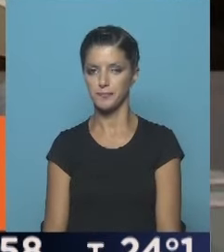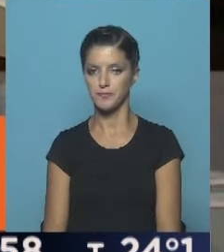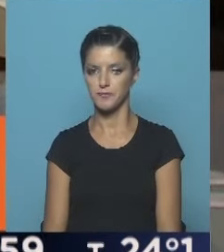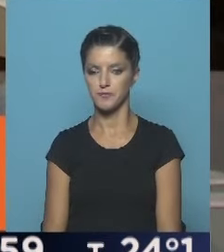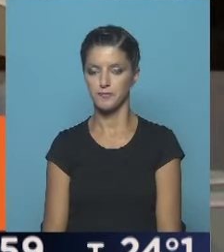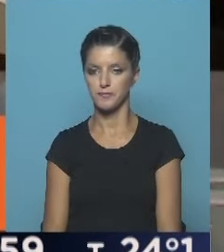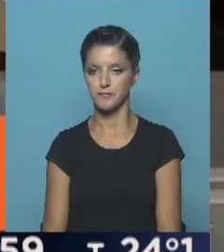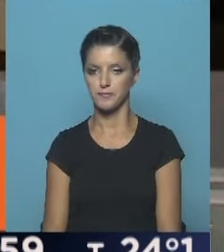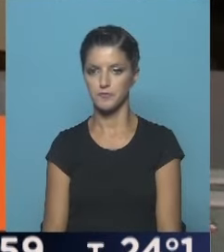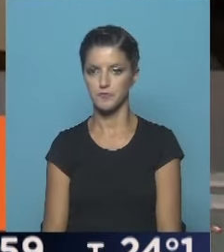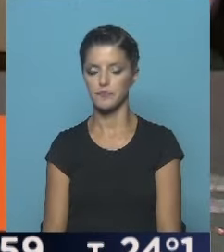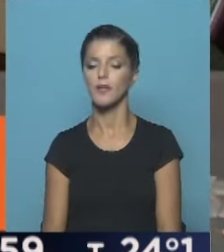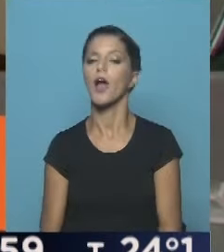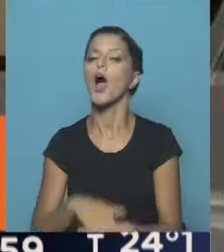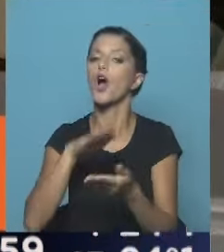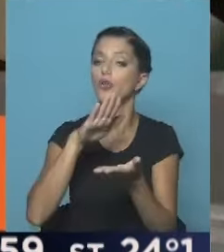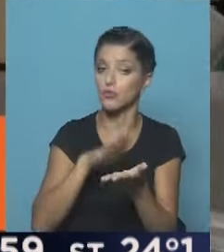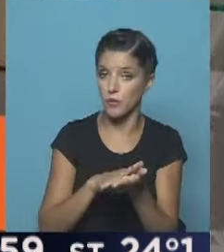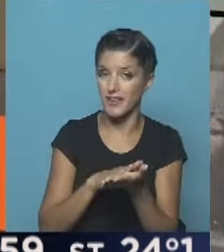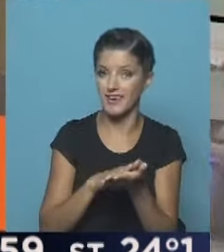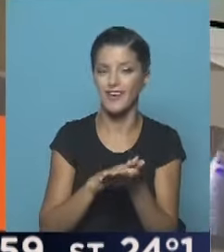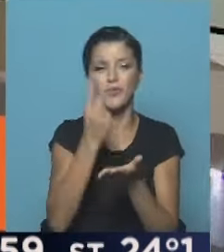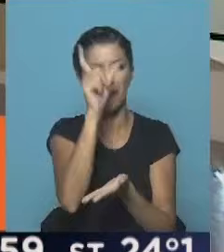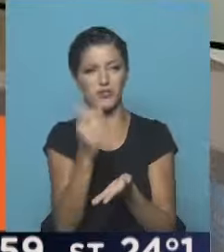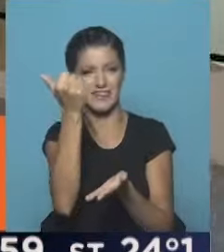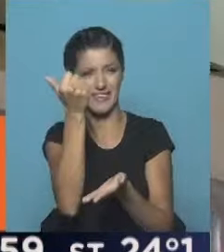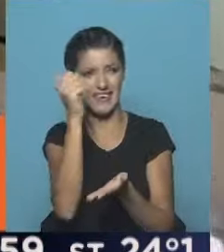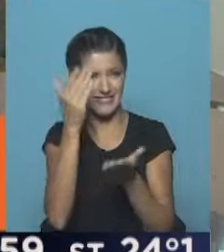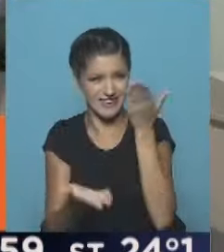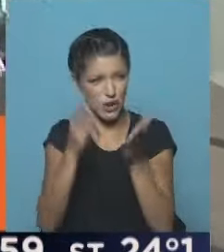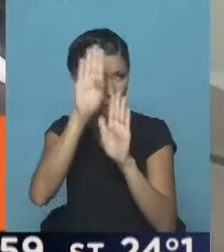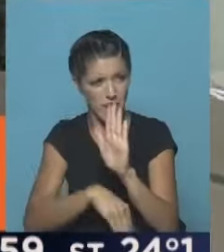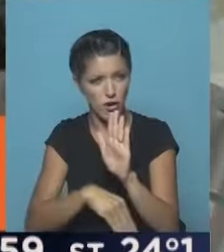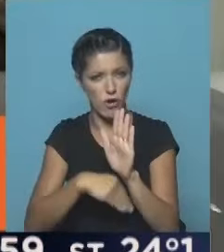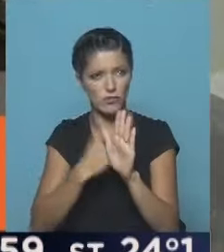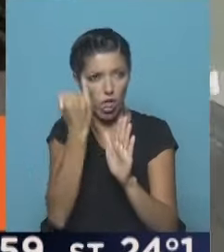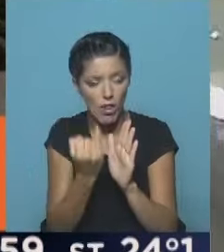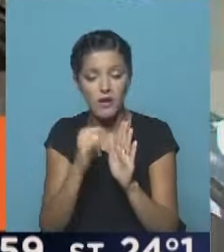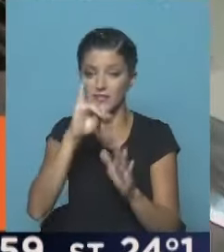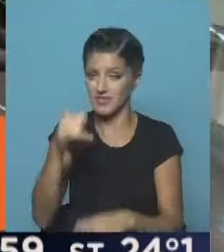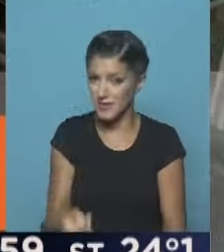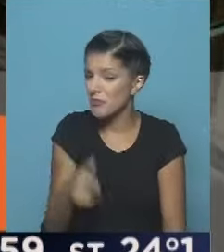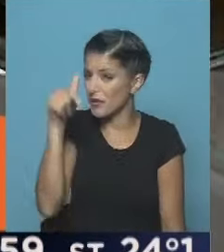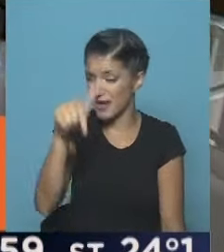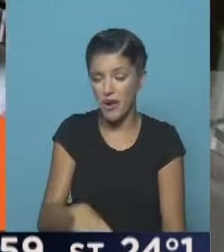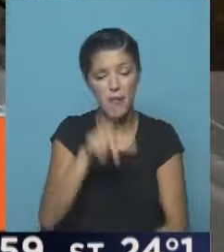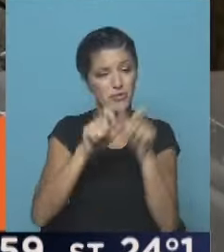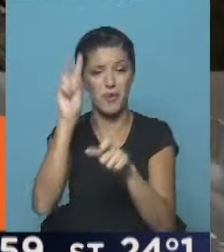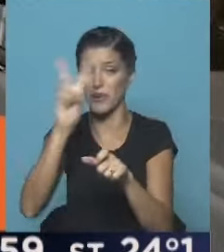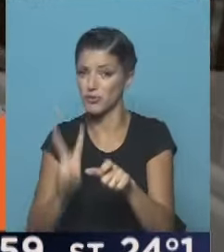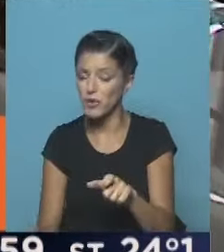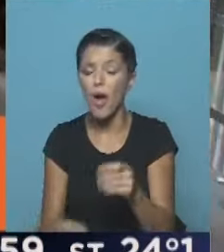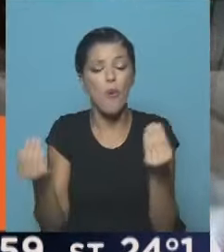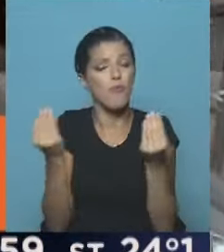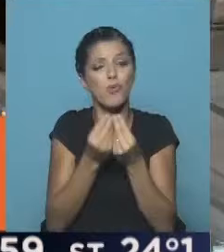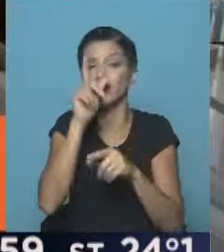hecho de los 6 kilos menos, no tengo la menor duda. Es decir, la población venezolana está subalimentada. Hay mucha gente